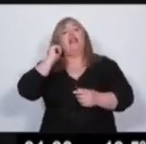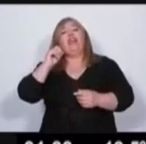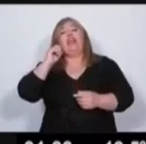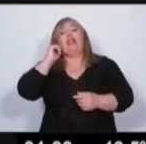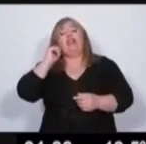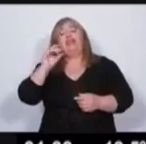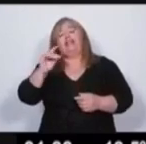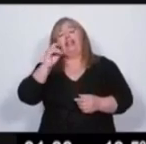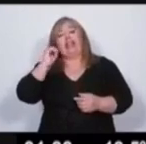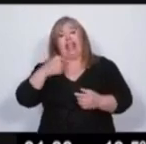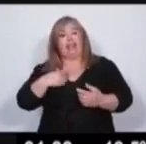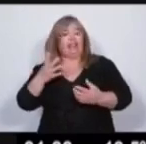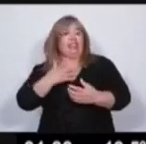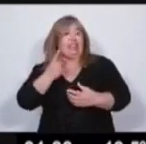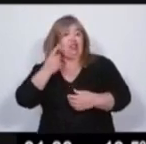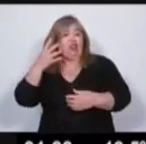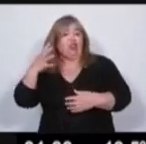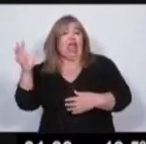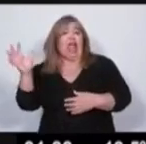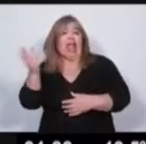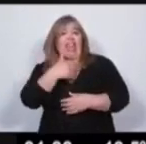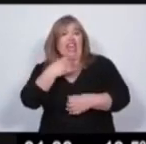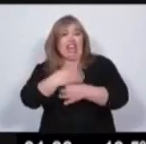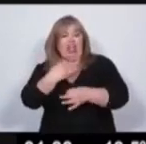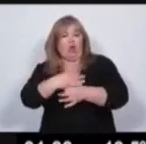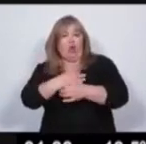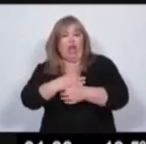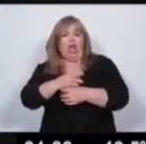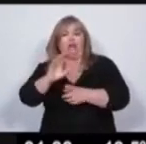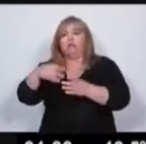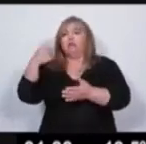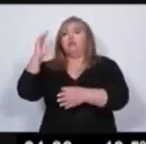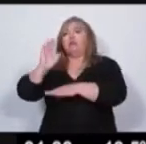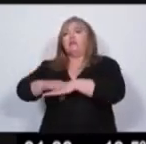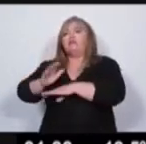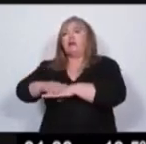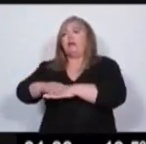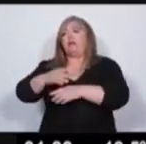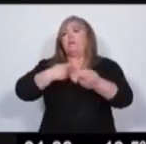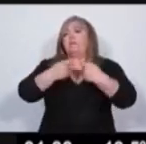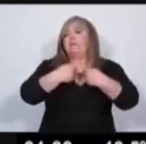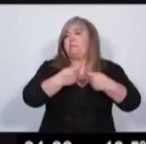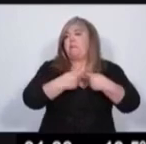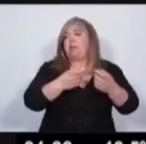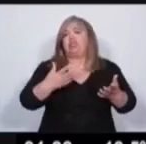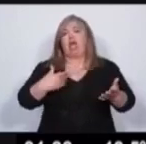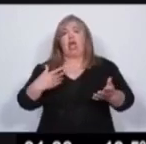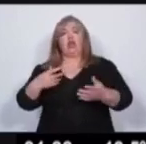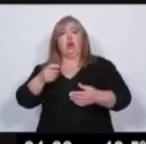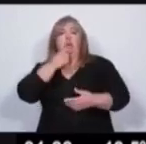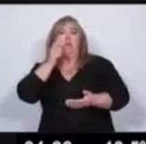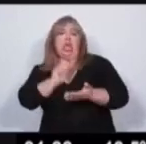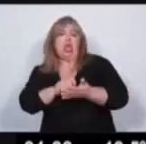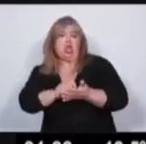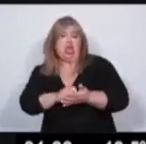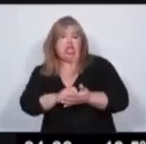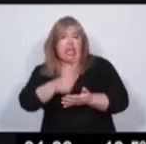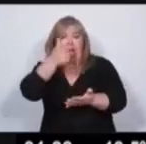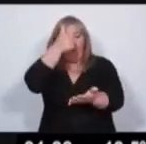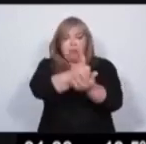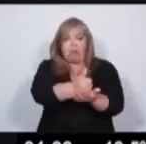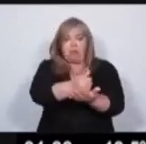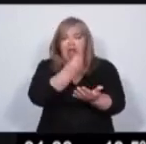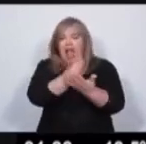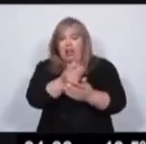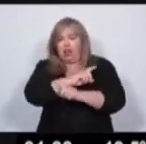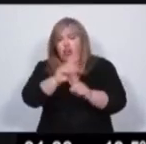ni por empresarios que sea un docente que esté al frente de la dirección general de escuela no podemos tener más